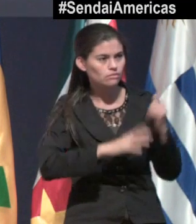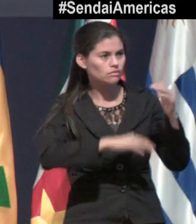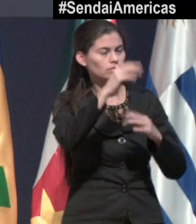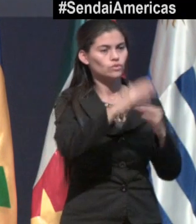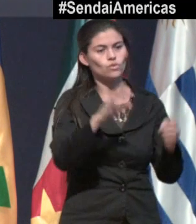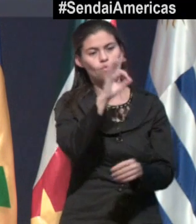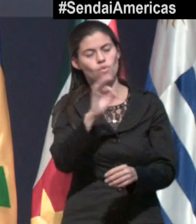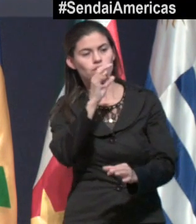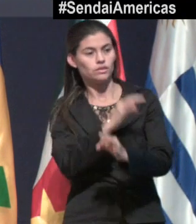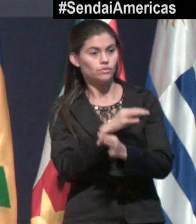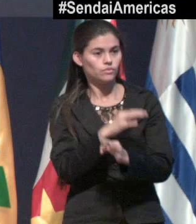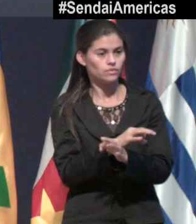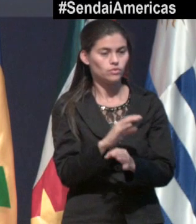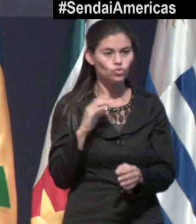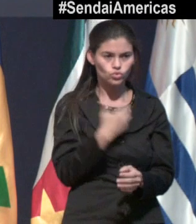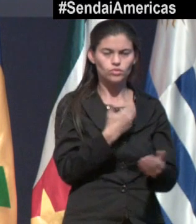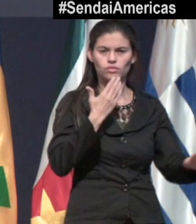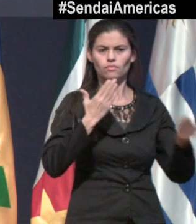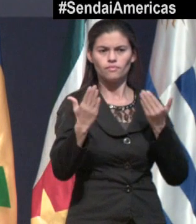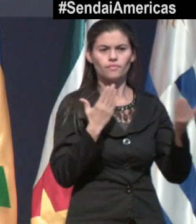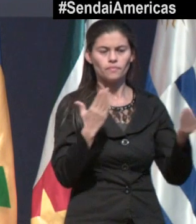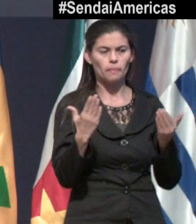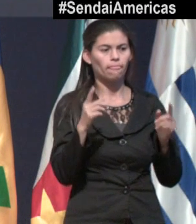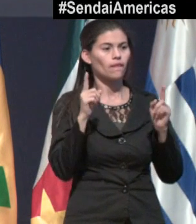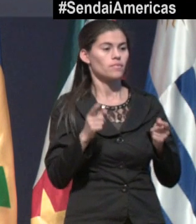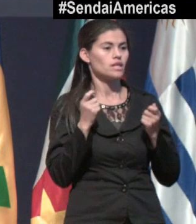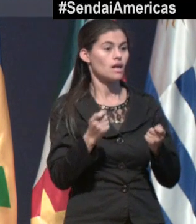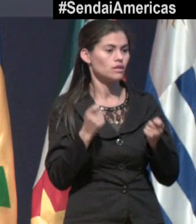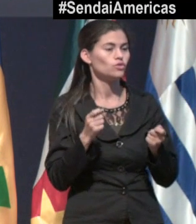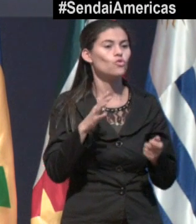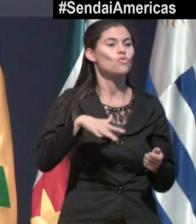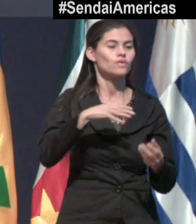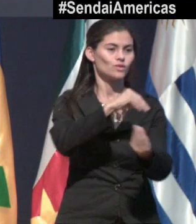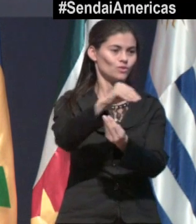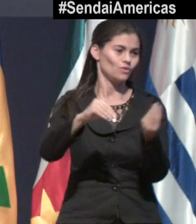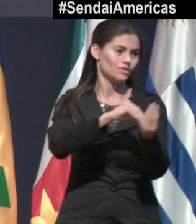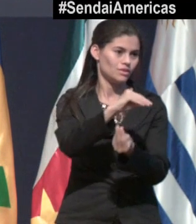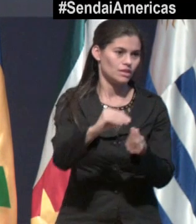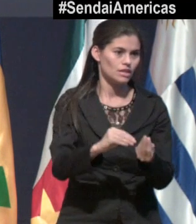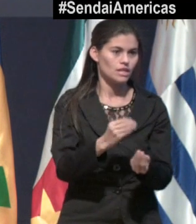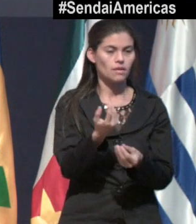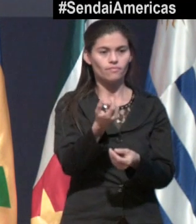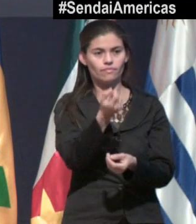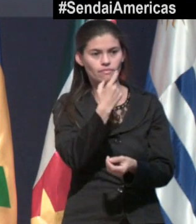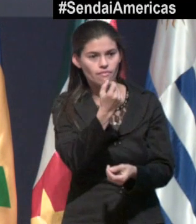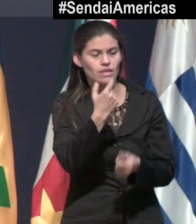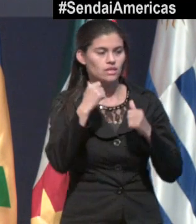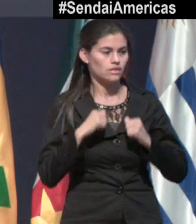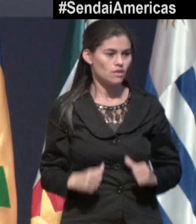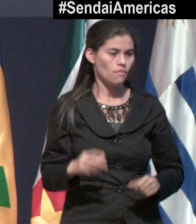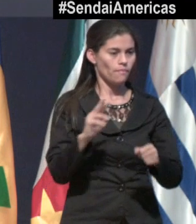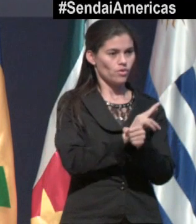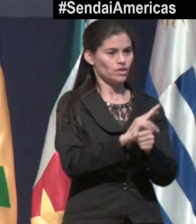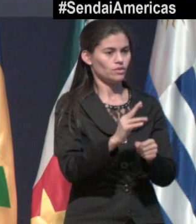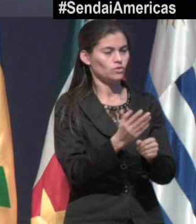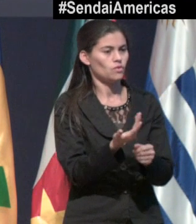escuelas. También hemos comparado con el gasto social, ¿no? Lo que va en educación, salud, protección